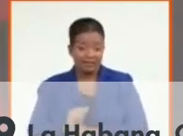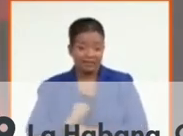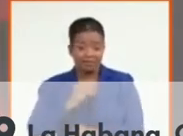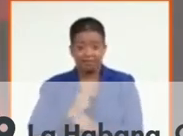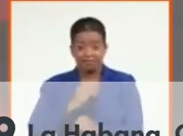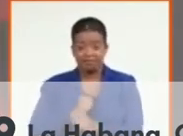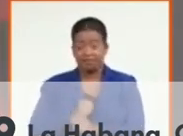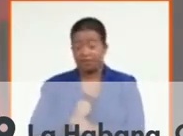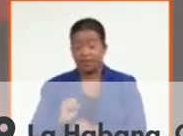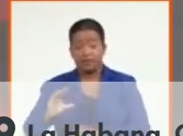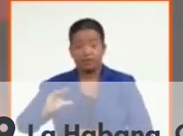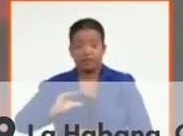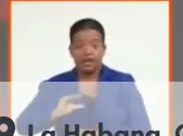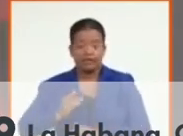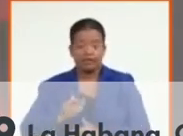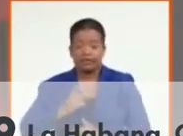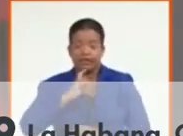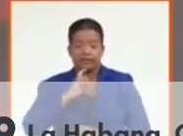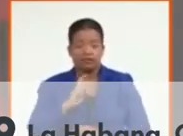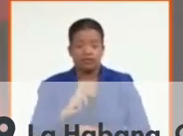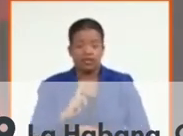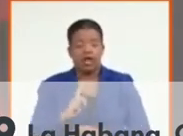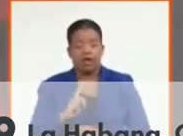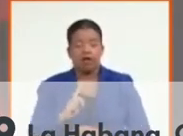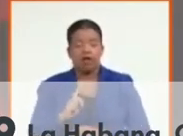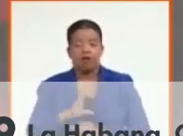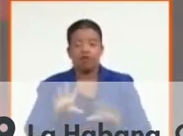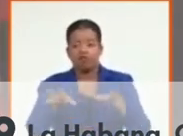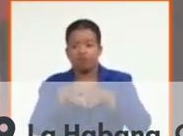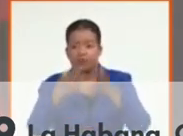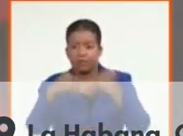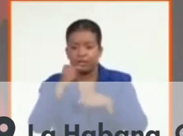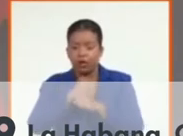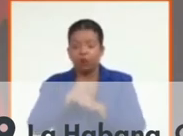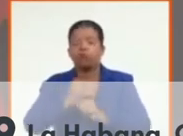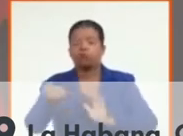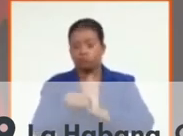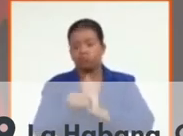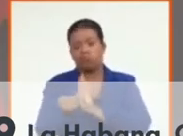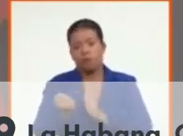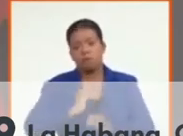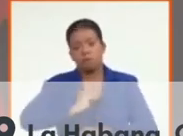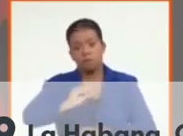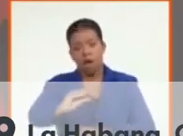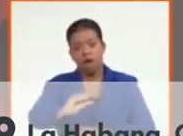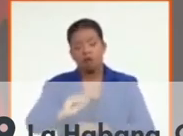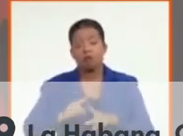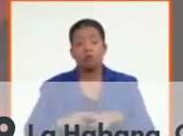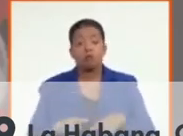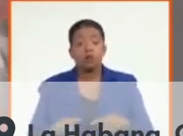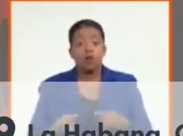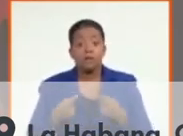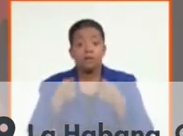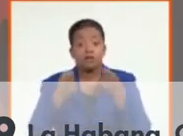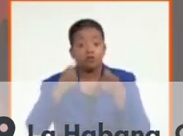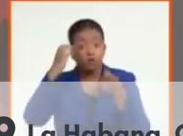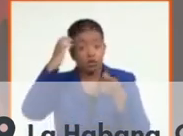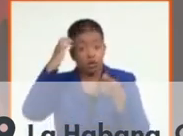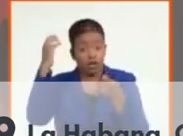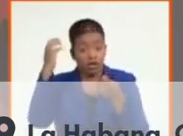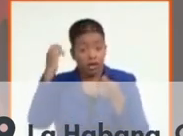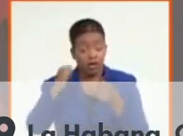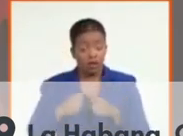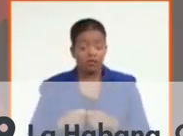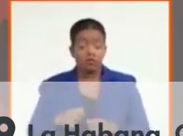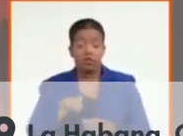consell ministro de una manera excepcional y cuantificada autorizó porque entonces serían recursos que el presupuesto del estado tendría que